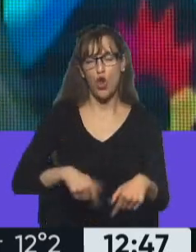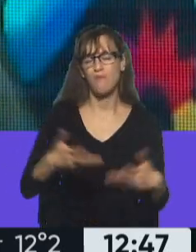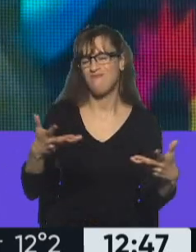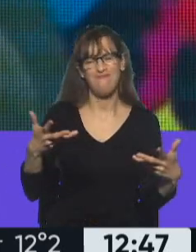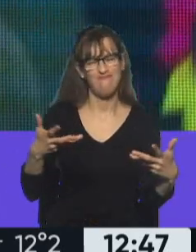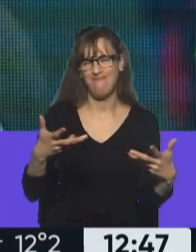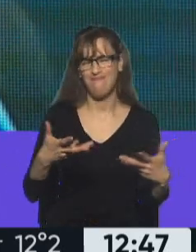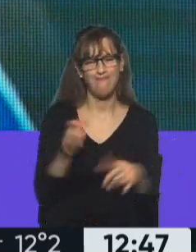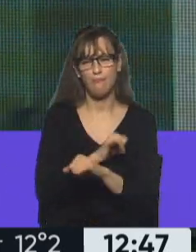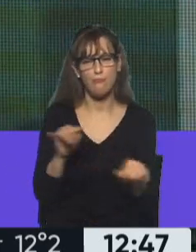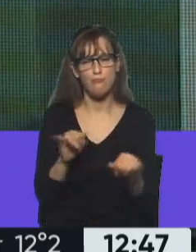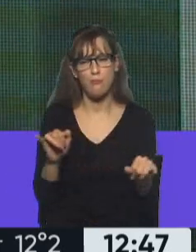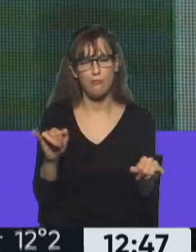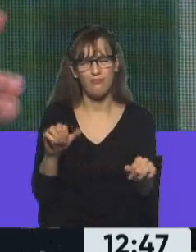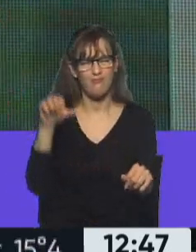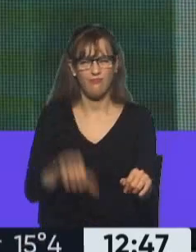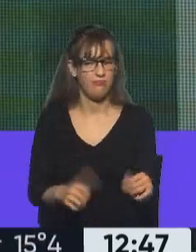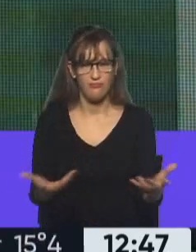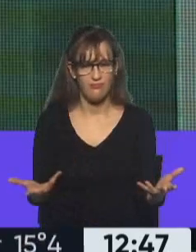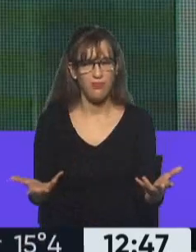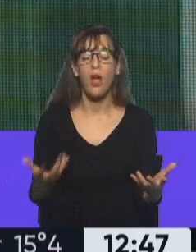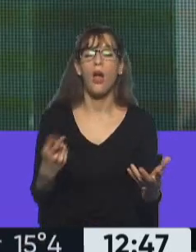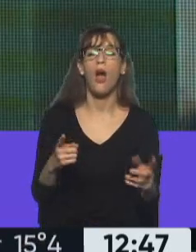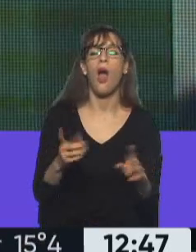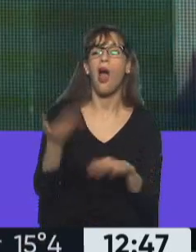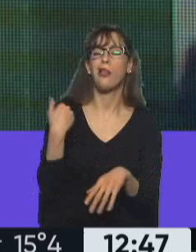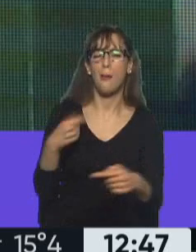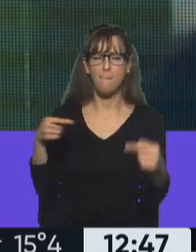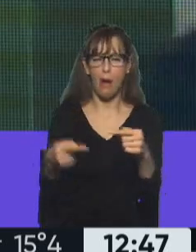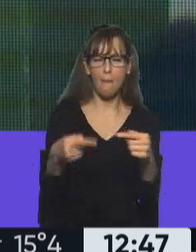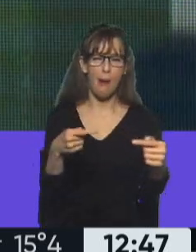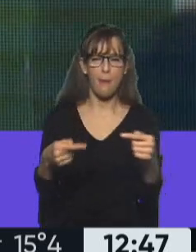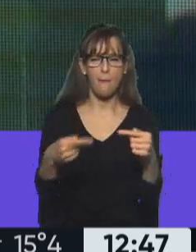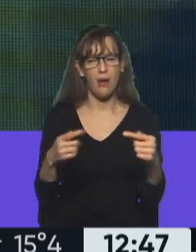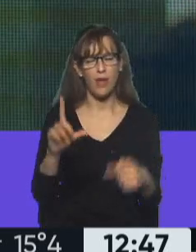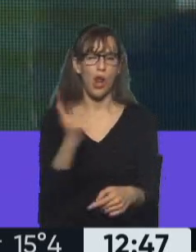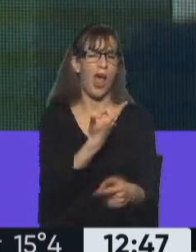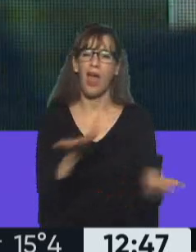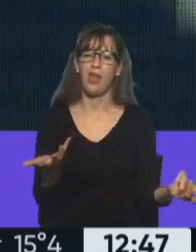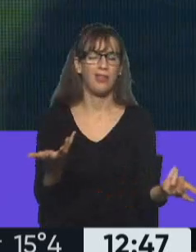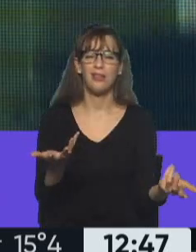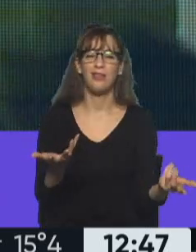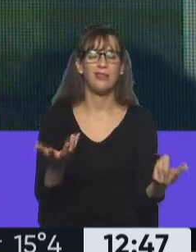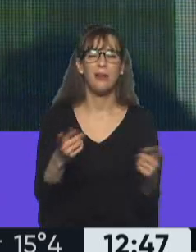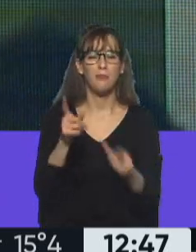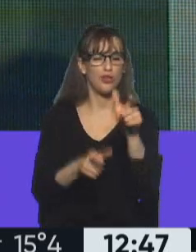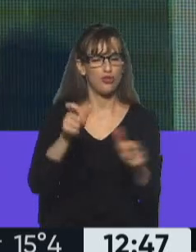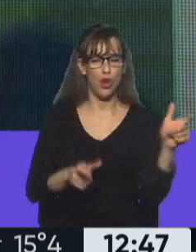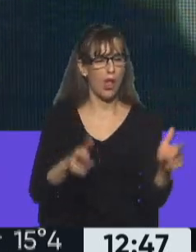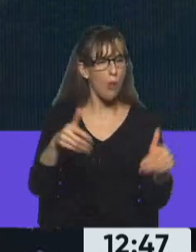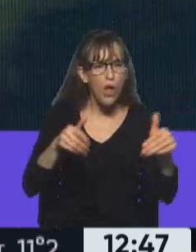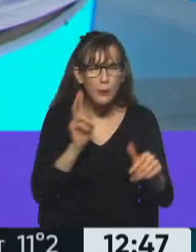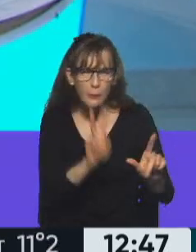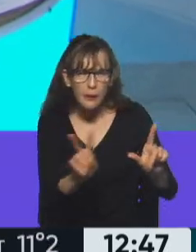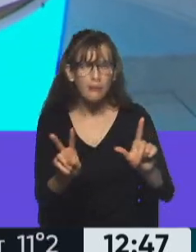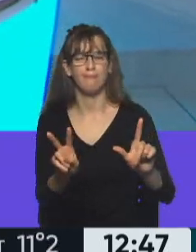exabruptos que no lo voy a repetir pero digo que eran totalmente innecesarios que de alguna manera ofenden al electorado en dichos por